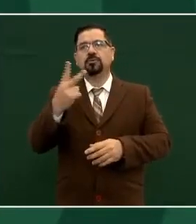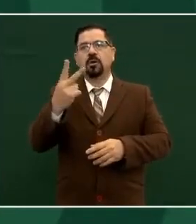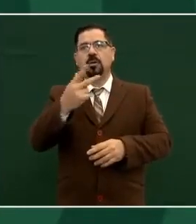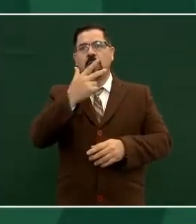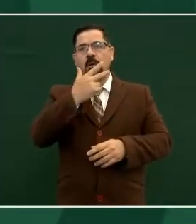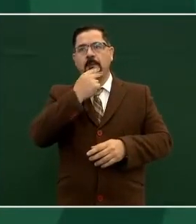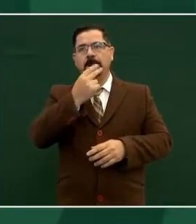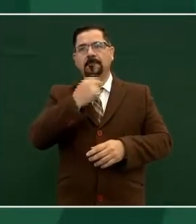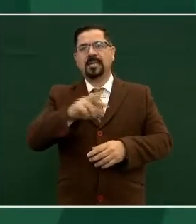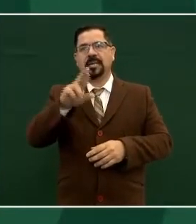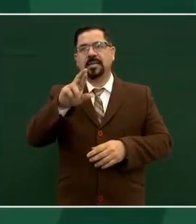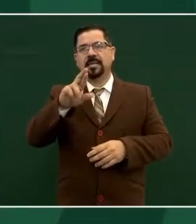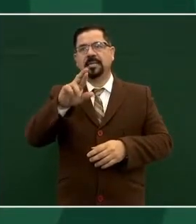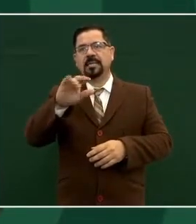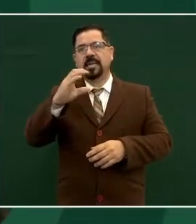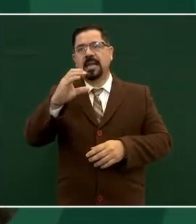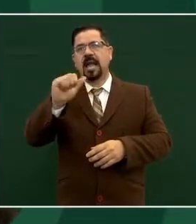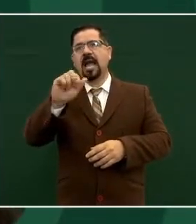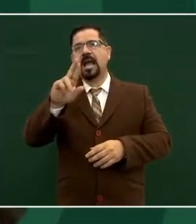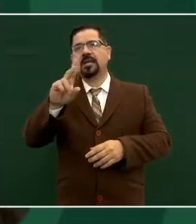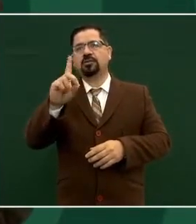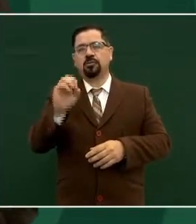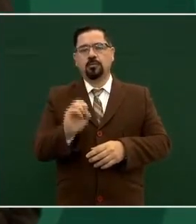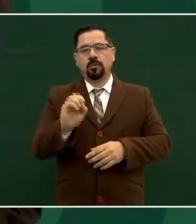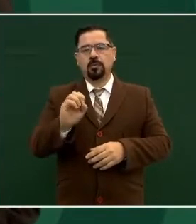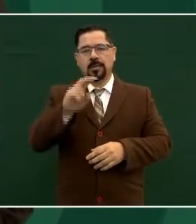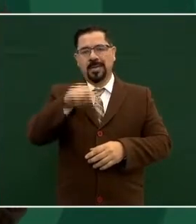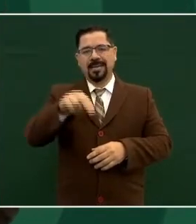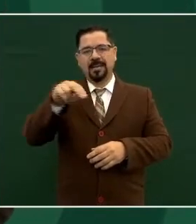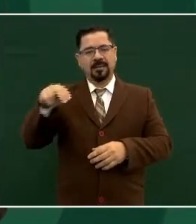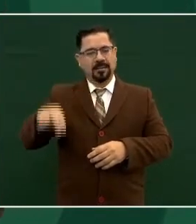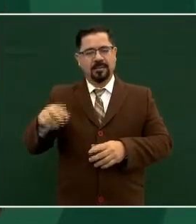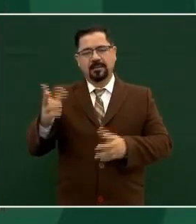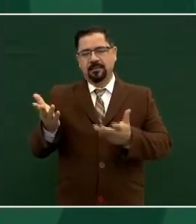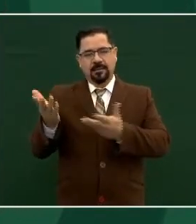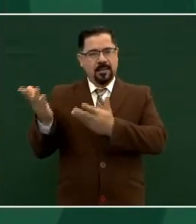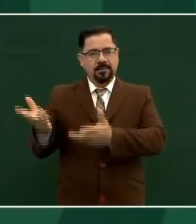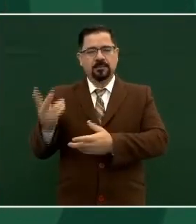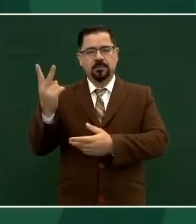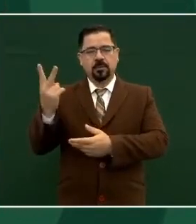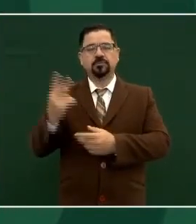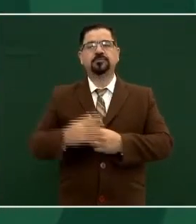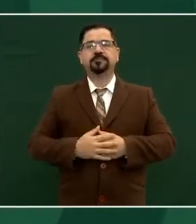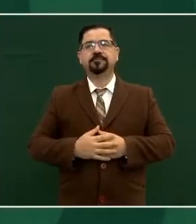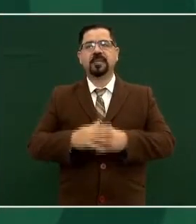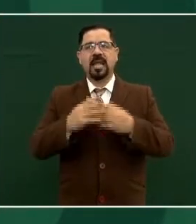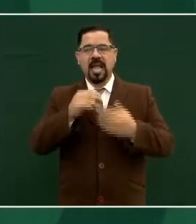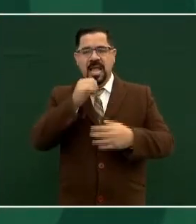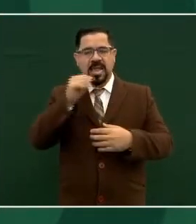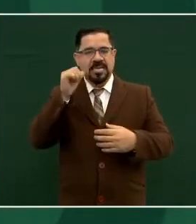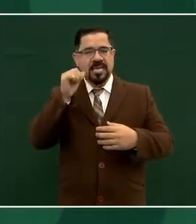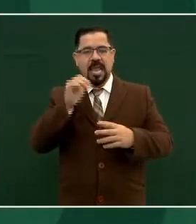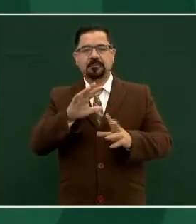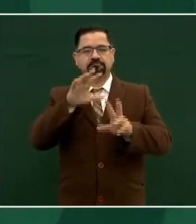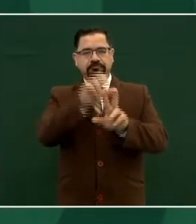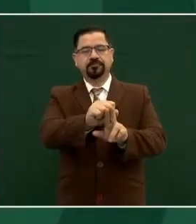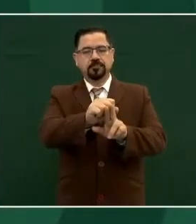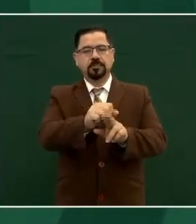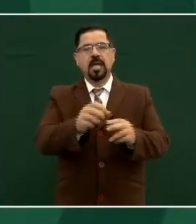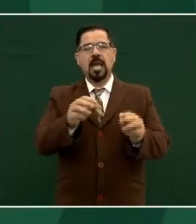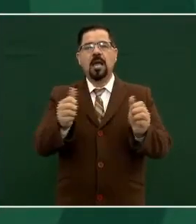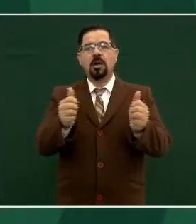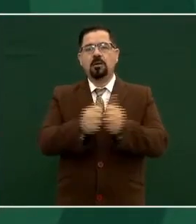ellos, que ya fueron detenidos, ayer puestos a disposición del Ministerio